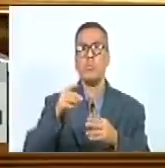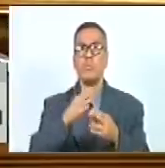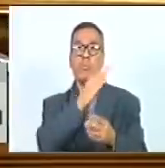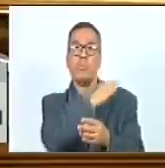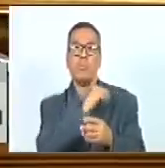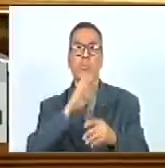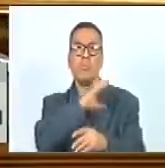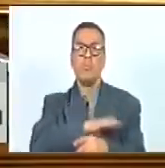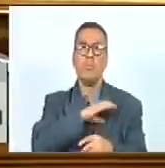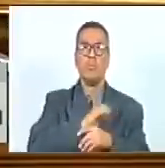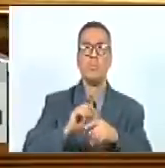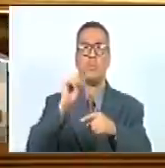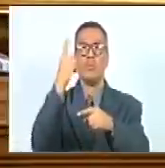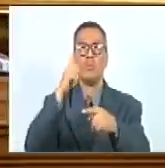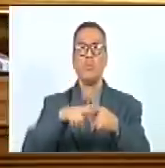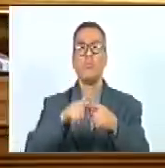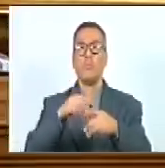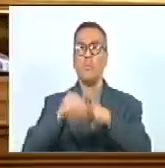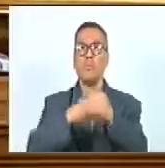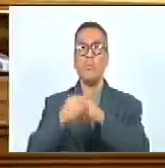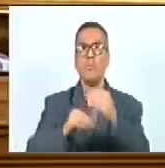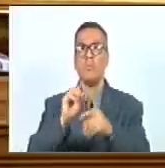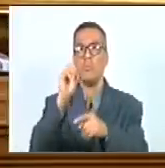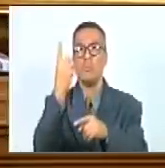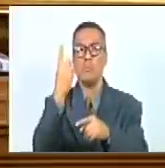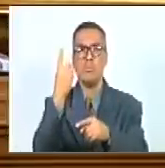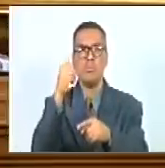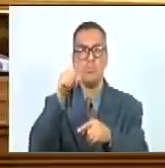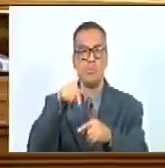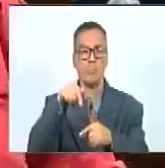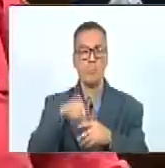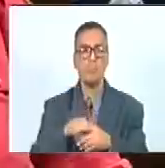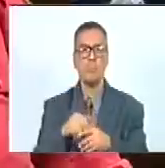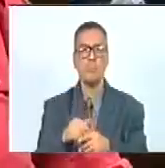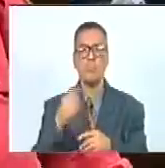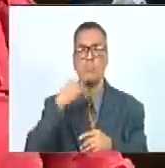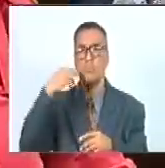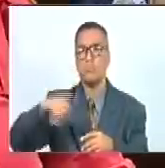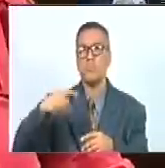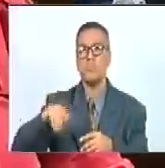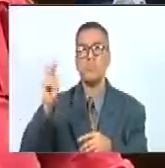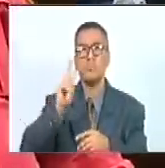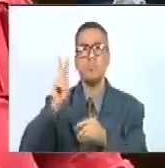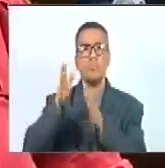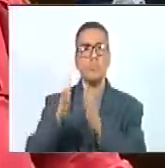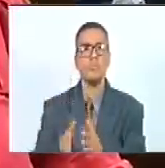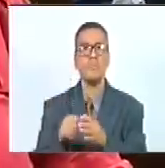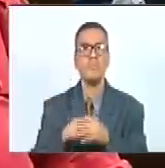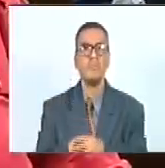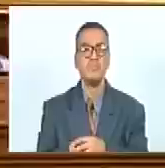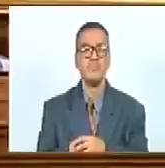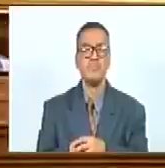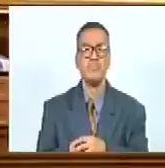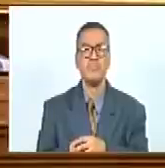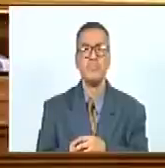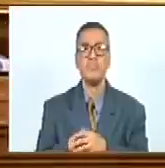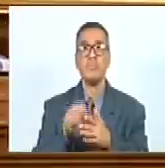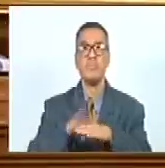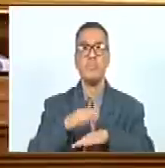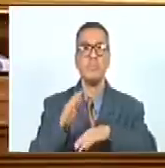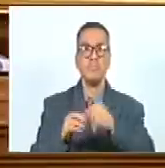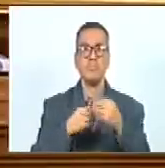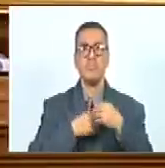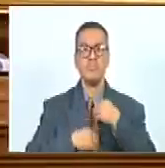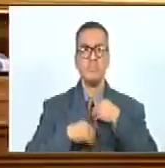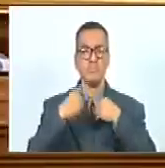jefe de la comisión de primarias y haga las primarias de la ultraderecha venezolana. Le auguro una fogata más grande